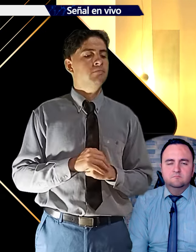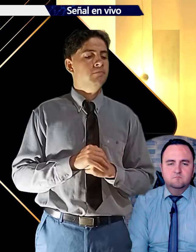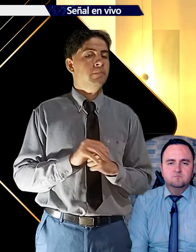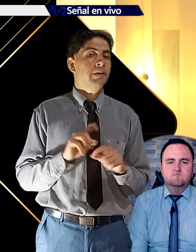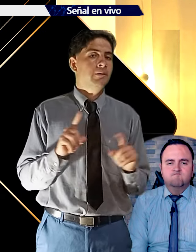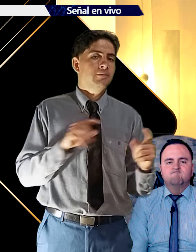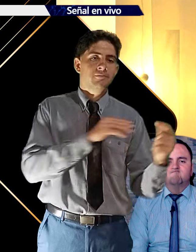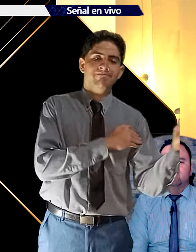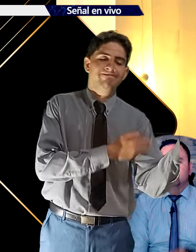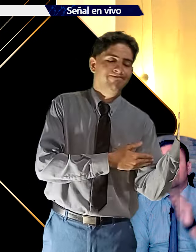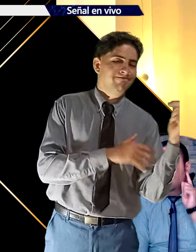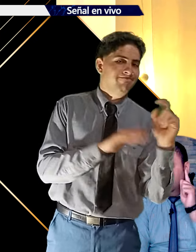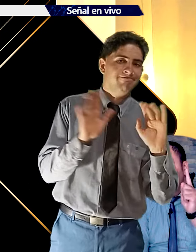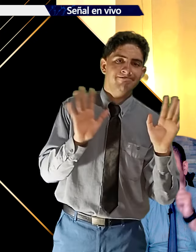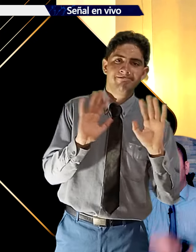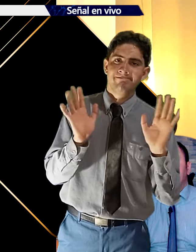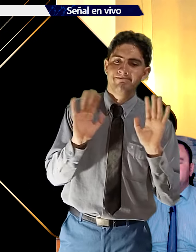de Dios,